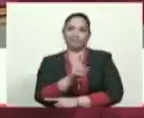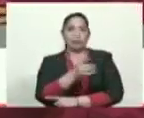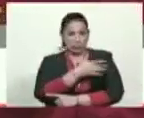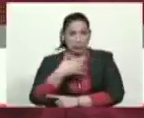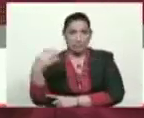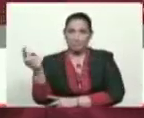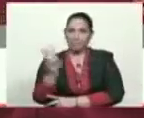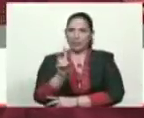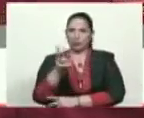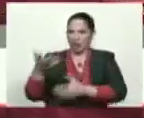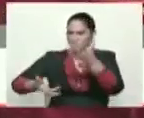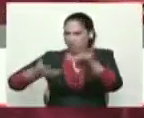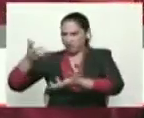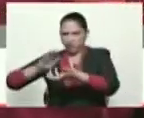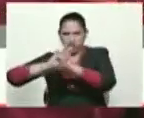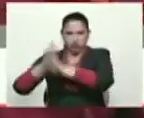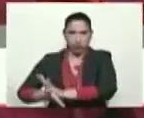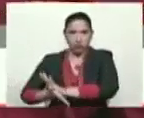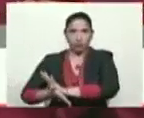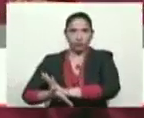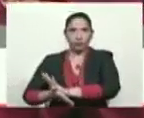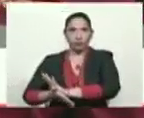venezuela quemada destruida